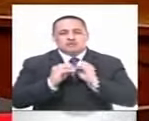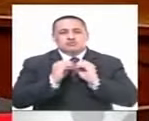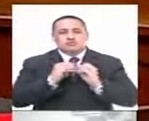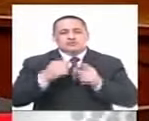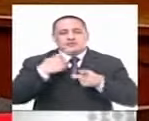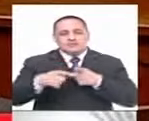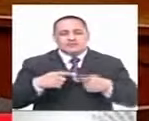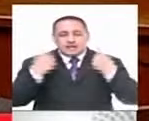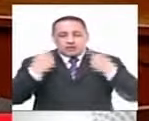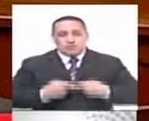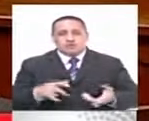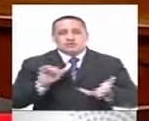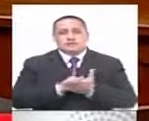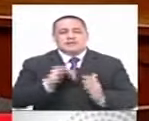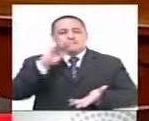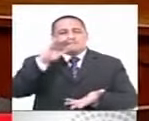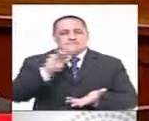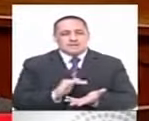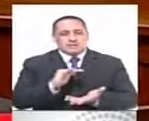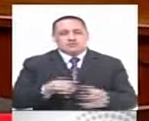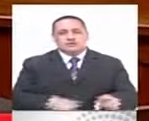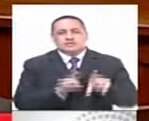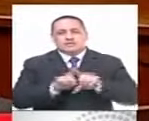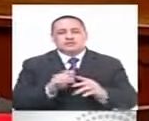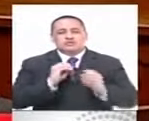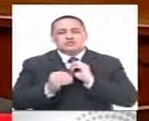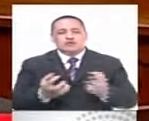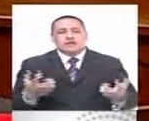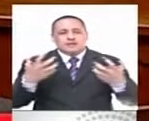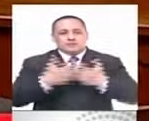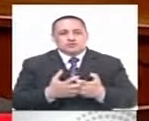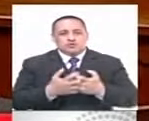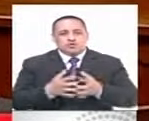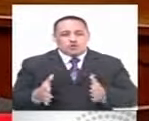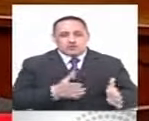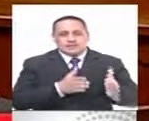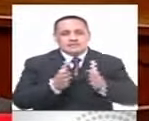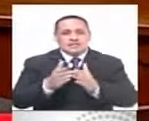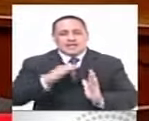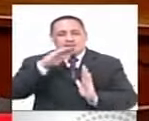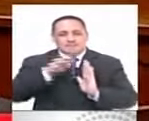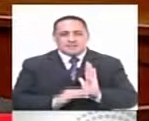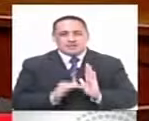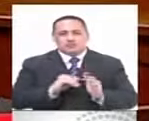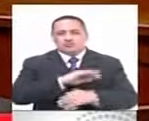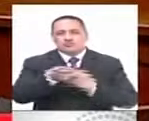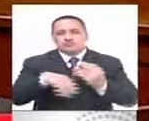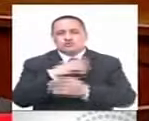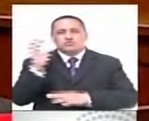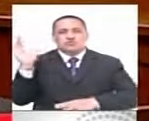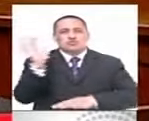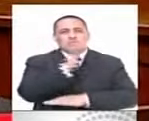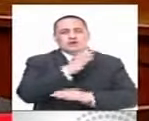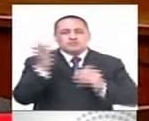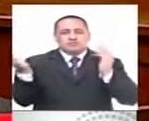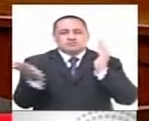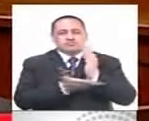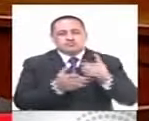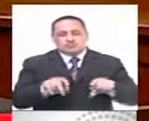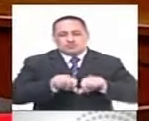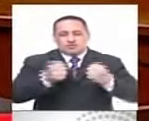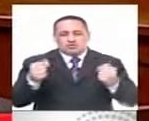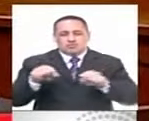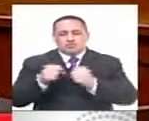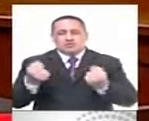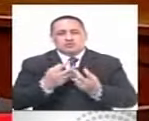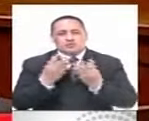de medidas de mitigación y adaptación orientadas a reducir la deforestación y la vulnerabilidad